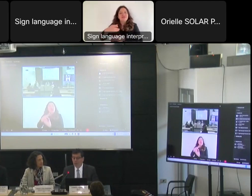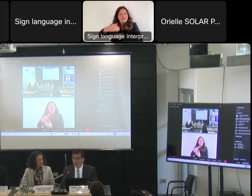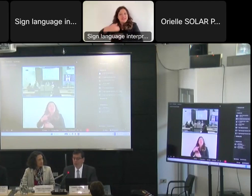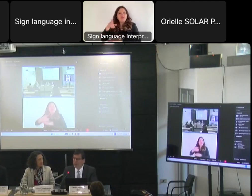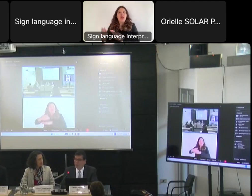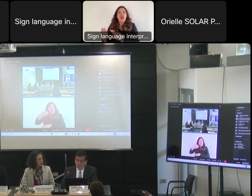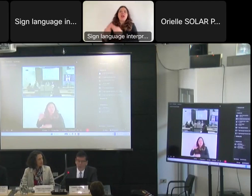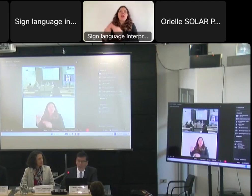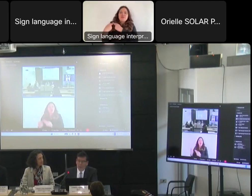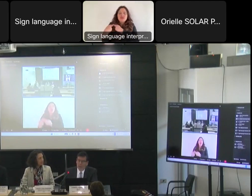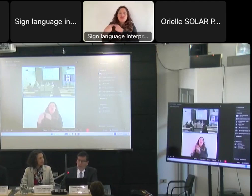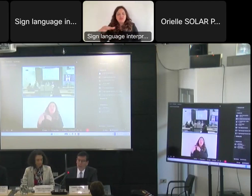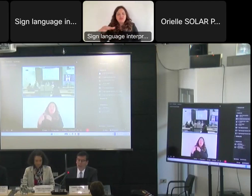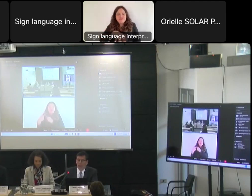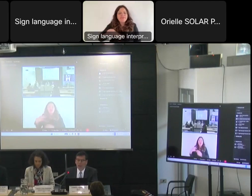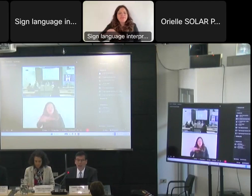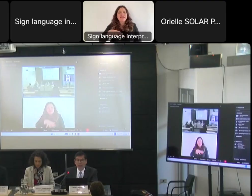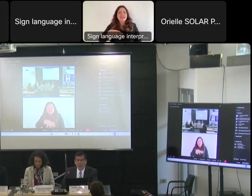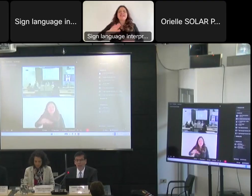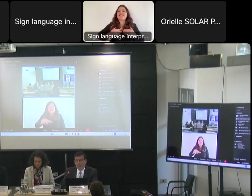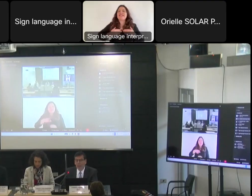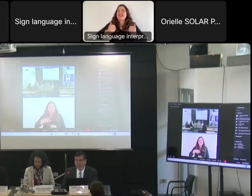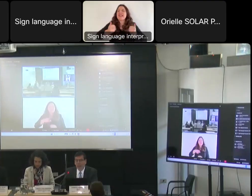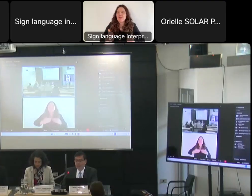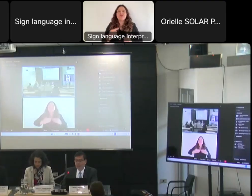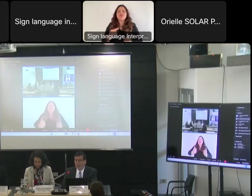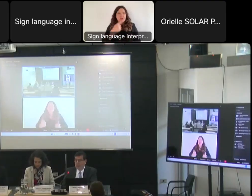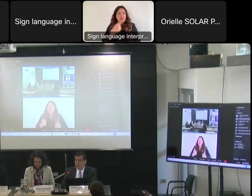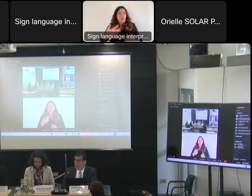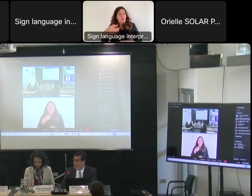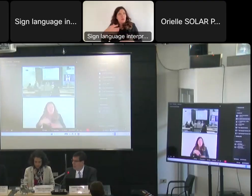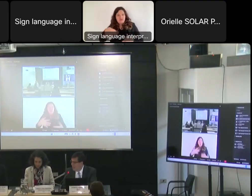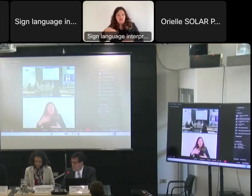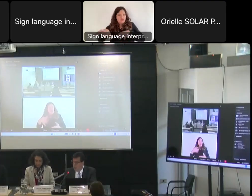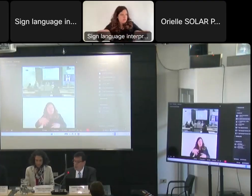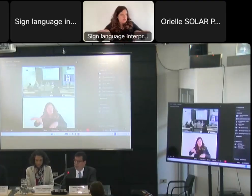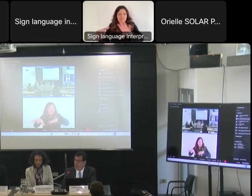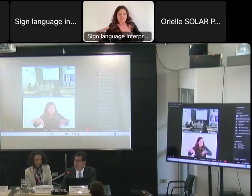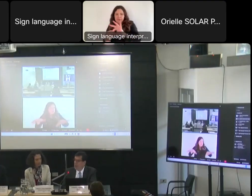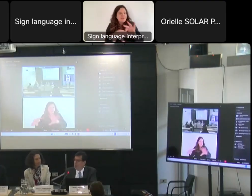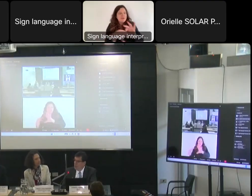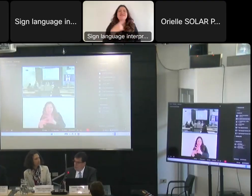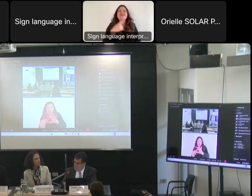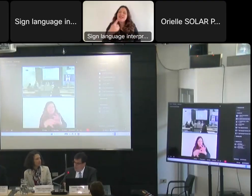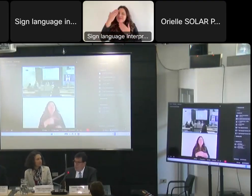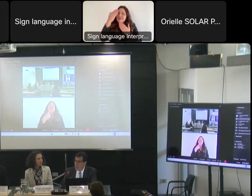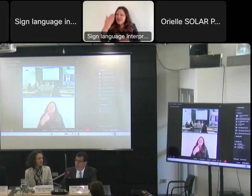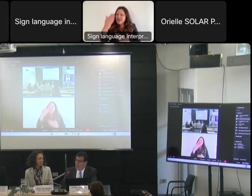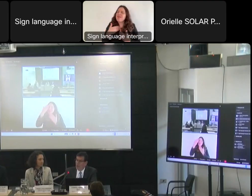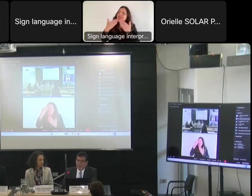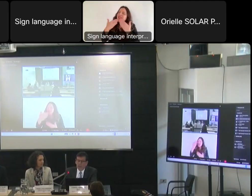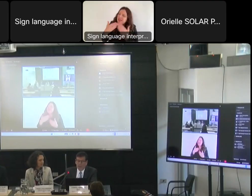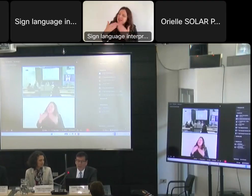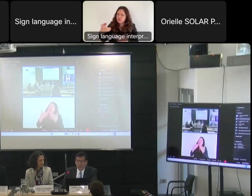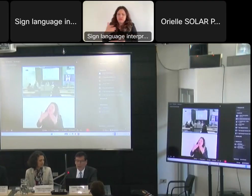del proyecto que enmarca este evento paralelo dedicado a la intersectorialidad en salud, y en especial agradecerle a María Luisa por planificar,